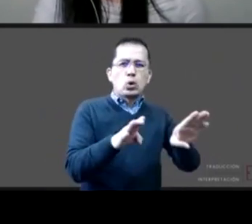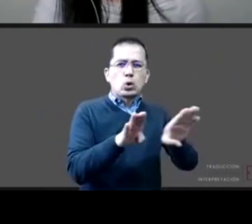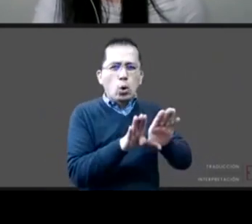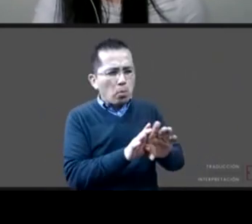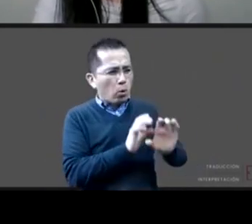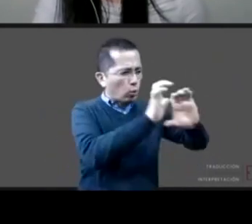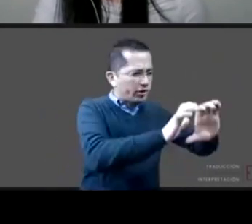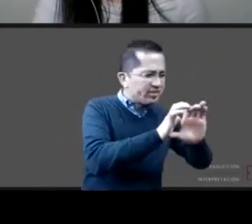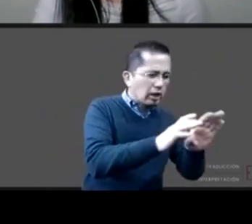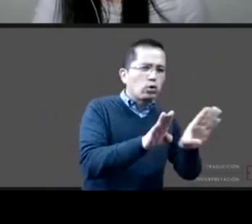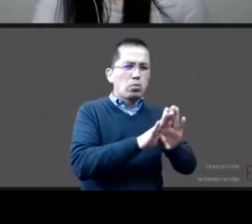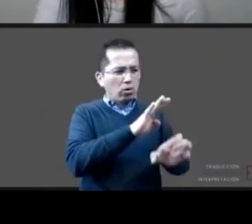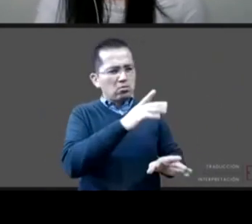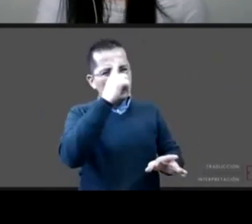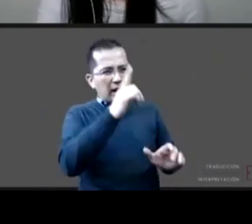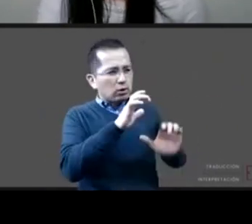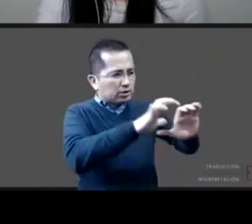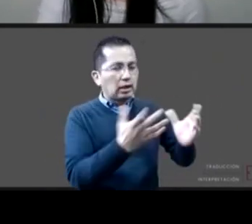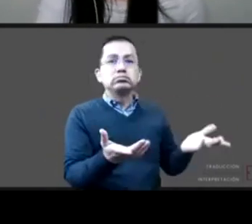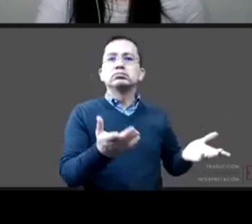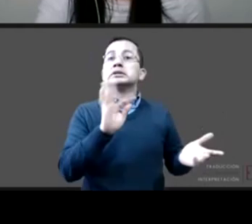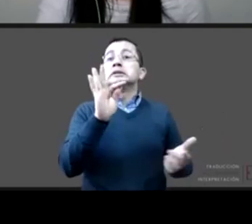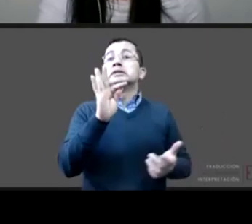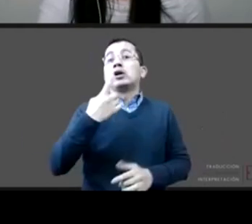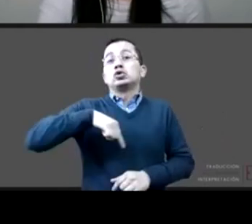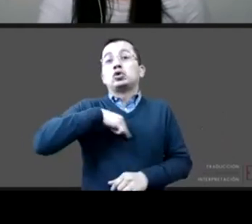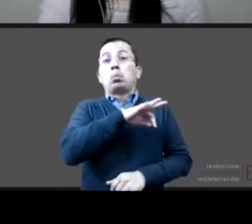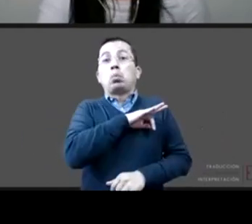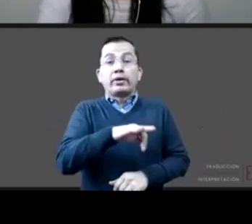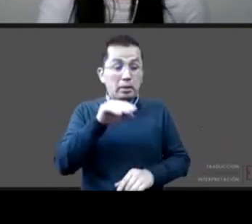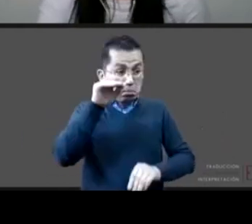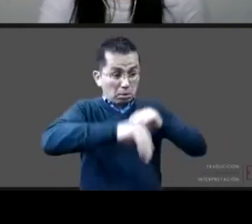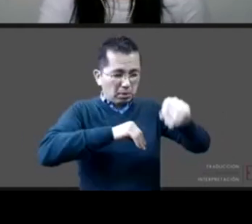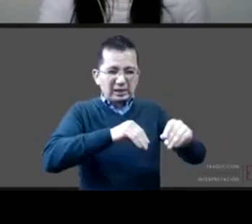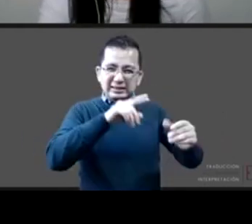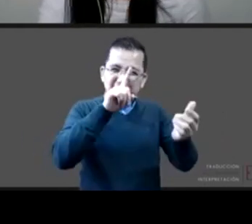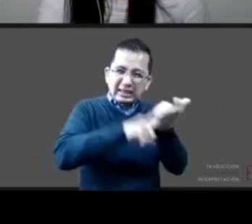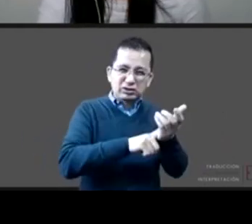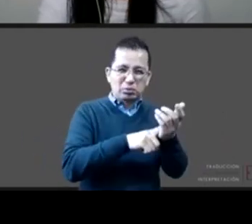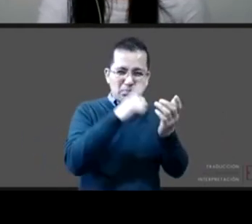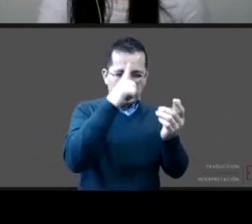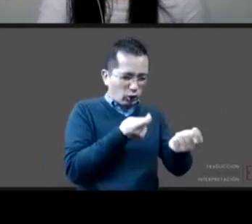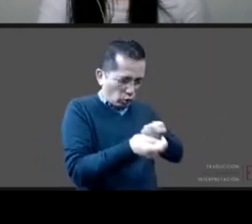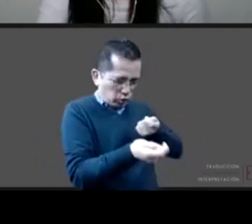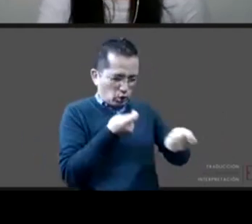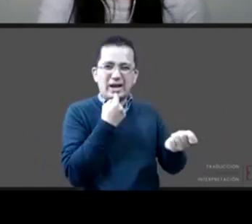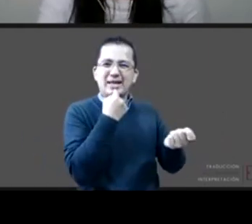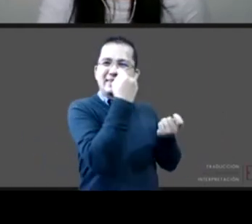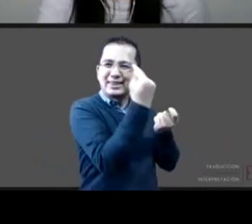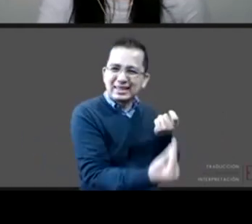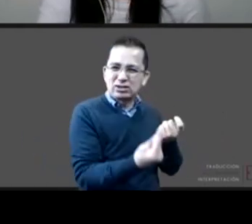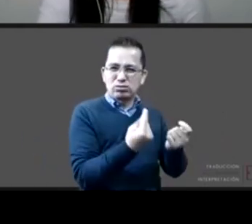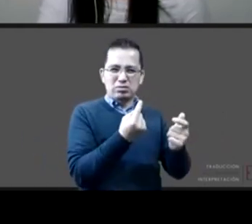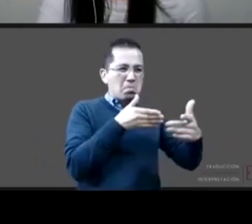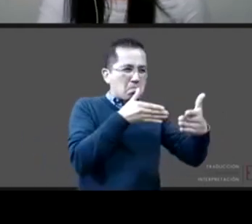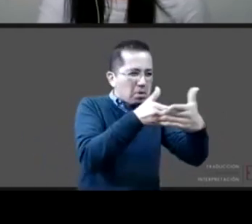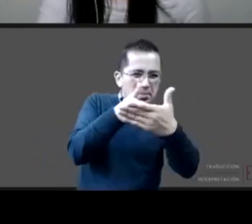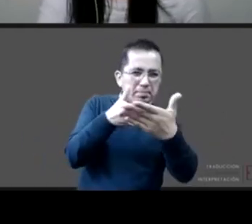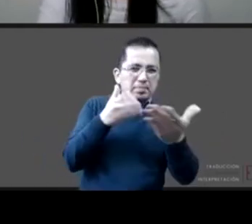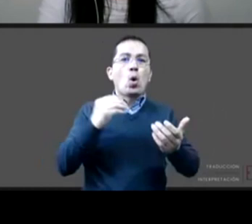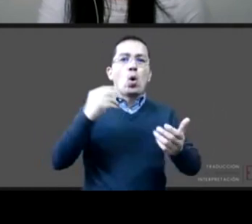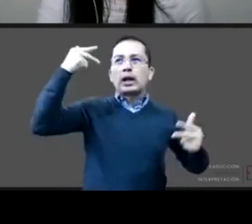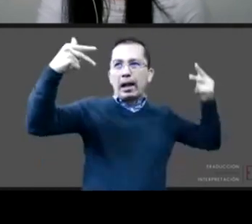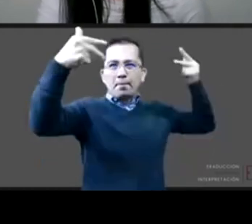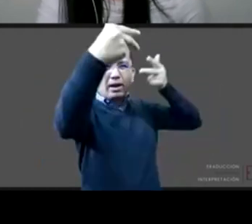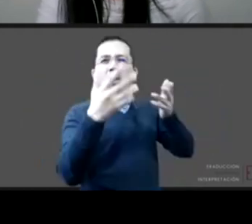controles parentales, así como ponemos cámaras de video o otras cosas, ¿funciona o no funciona? ¿Qué nos pueden recomendar? El rol del